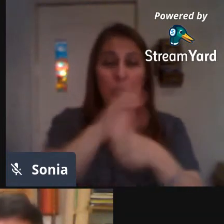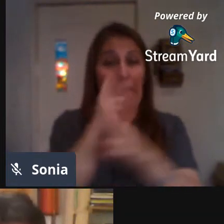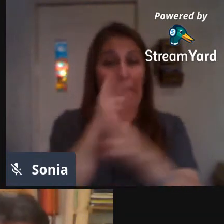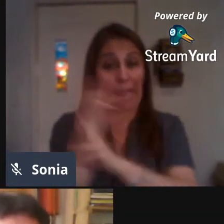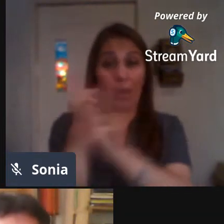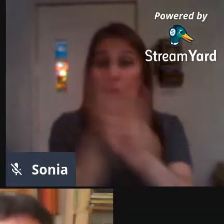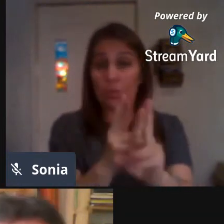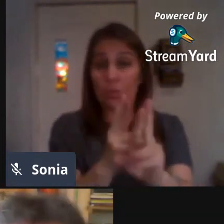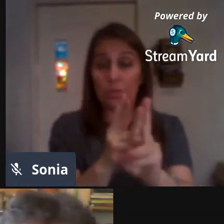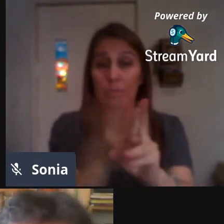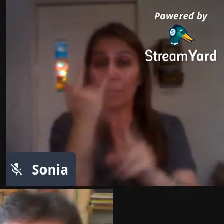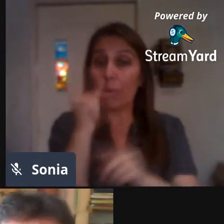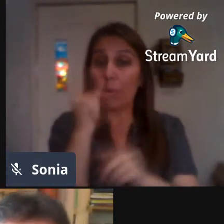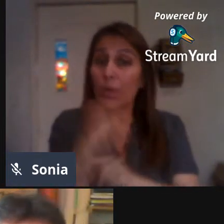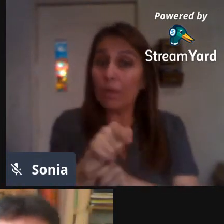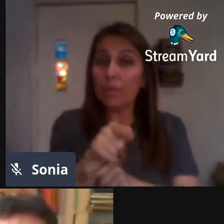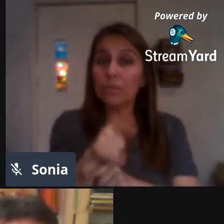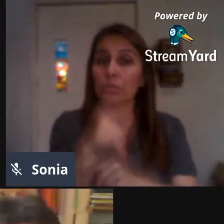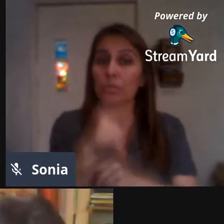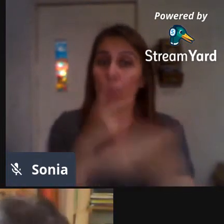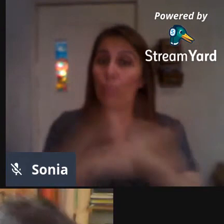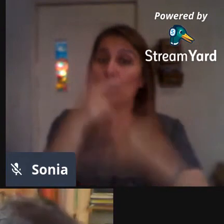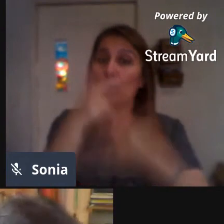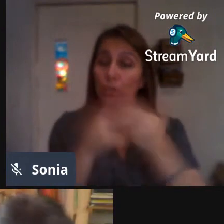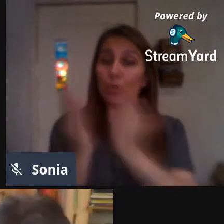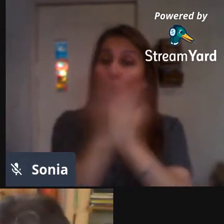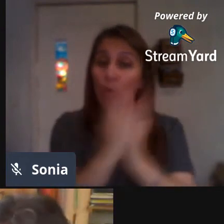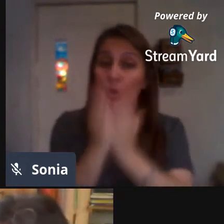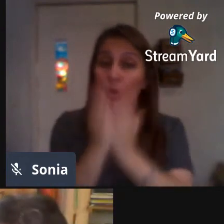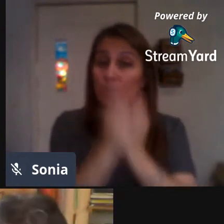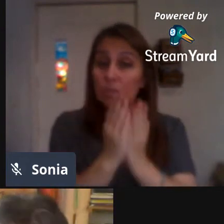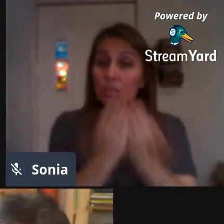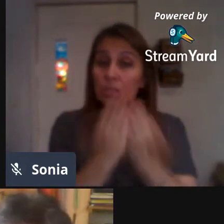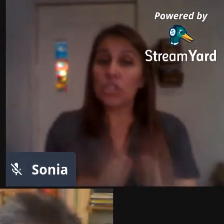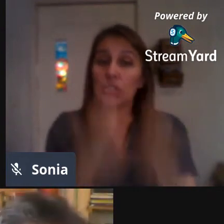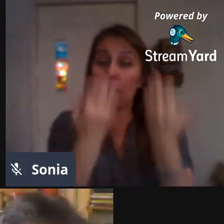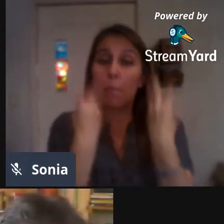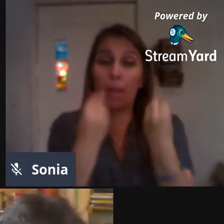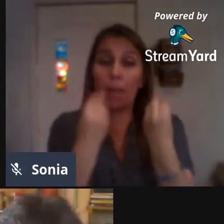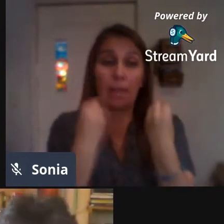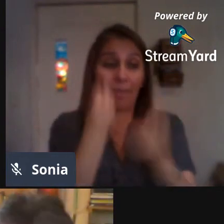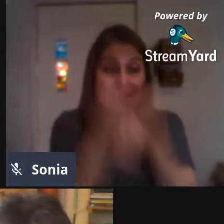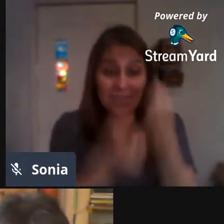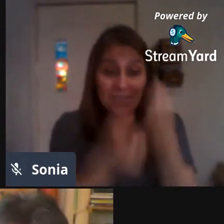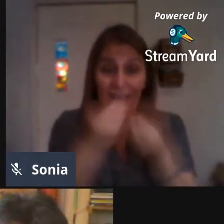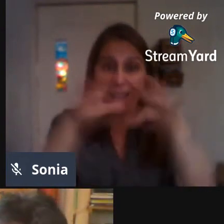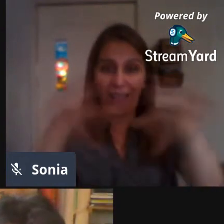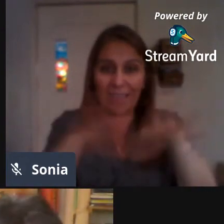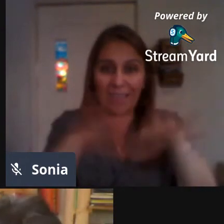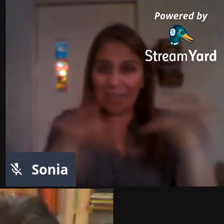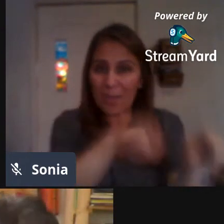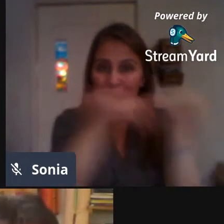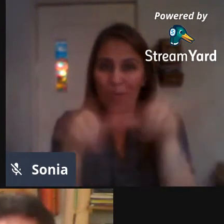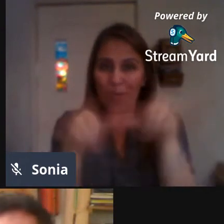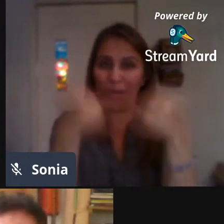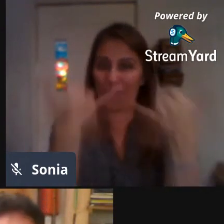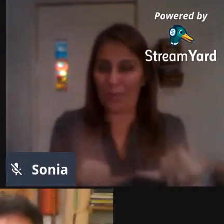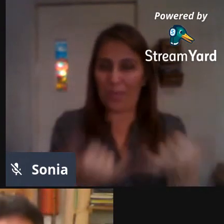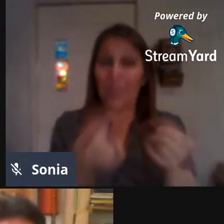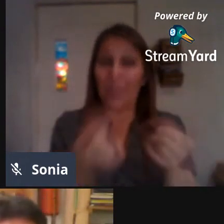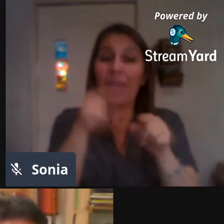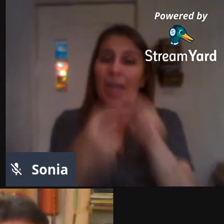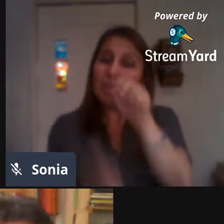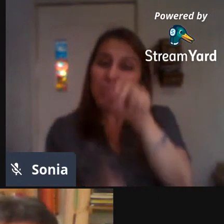parte de un proyecto educativo que permite que estos espacios se hagan y creo que así ha surgido nuestros proyectos y hablo de